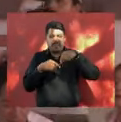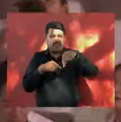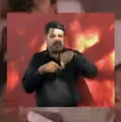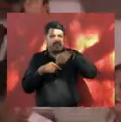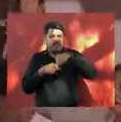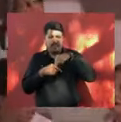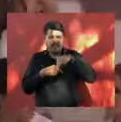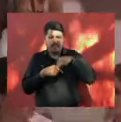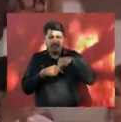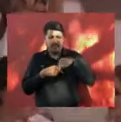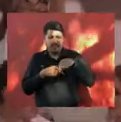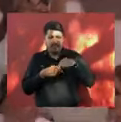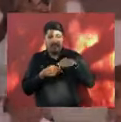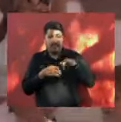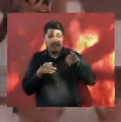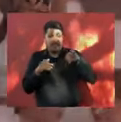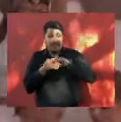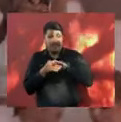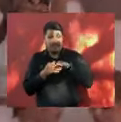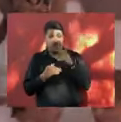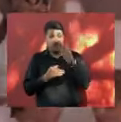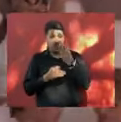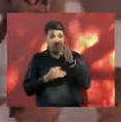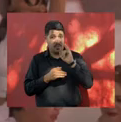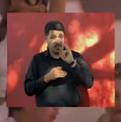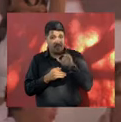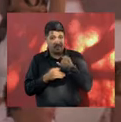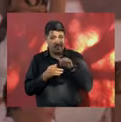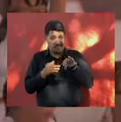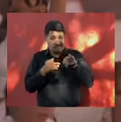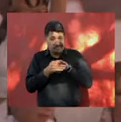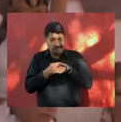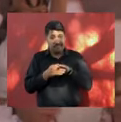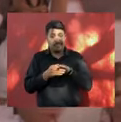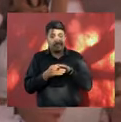del 2 de junio, unos cuantos días.